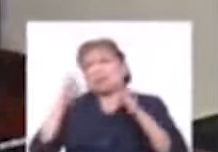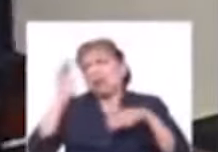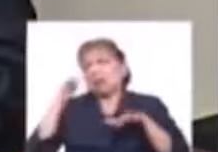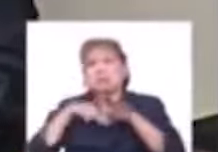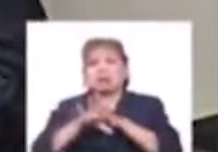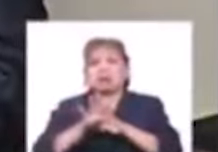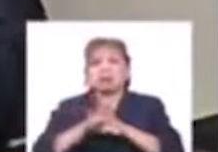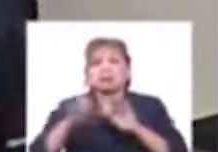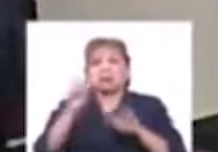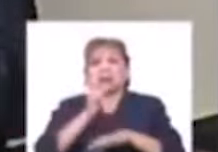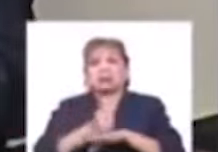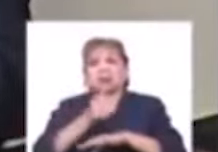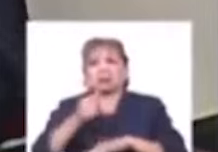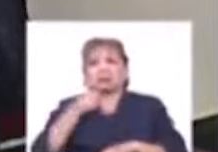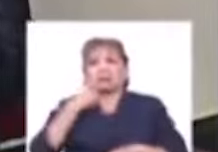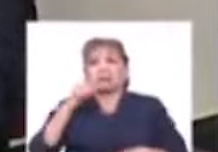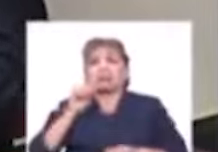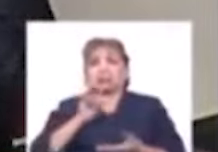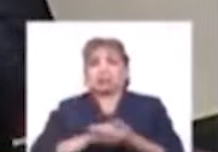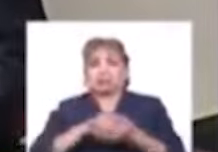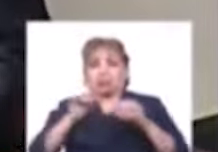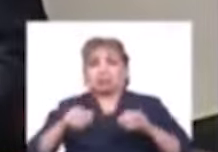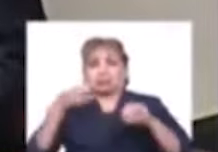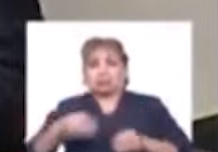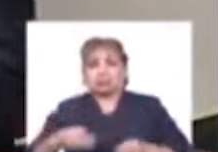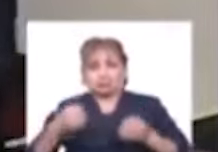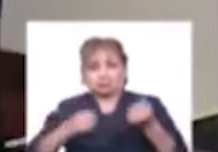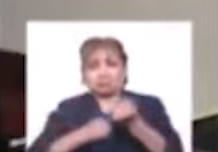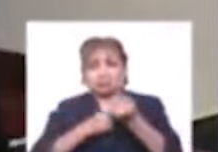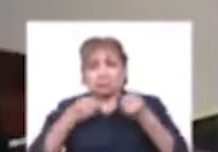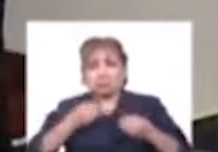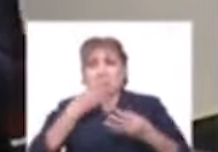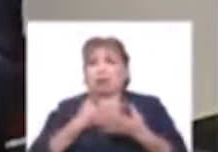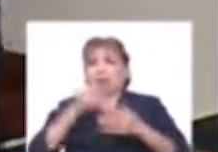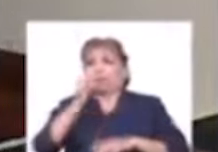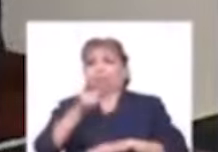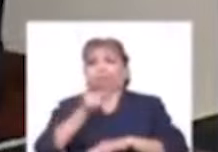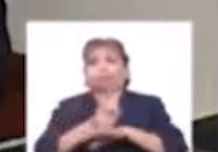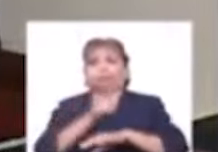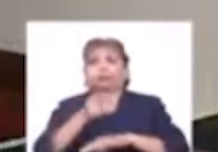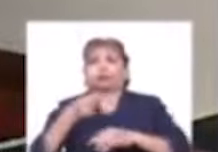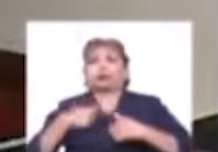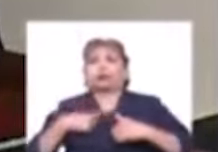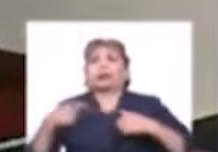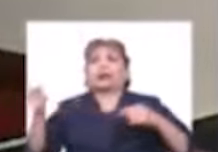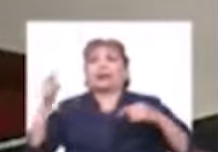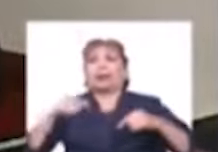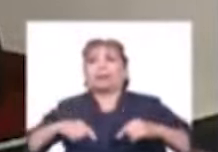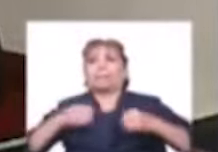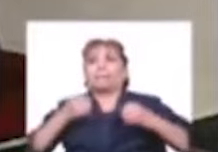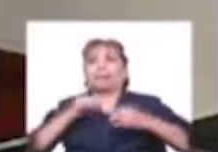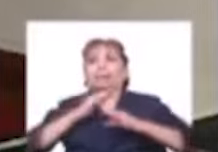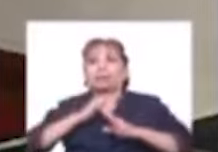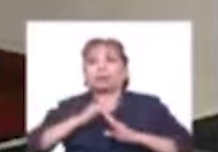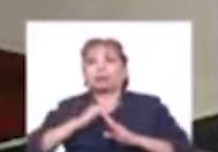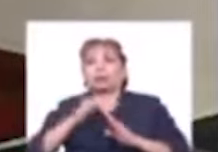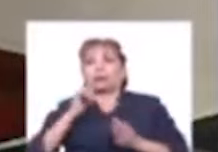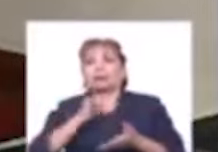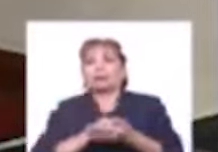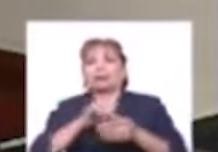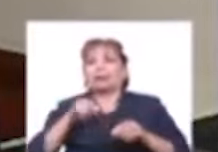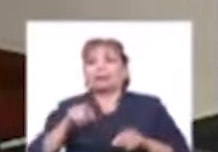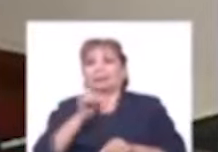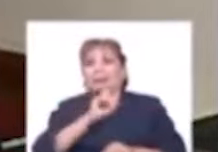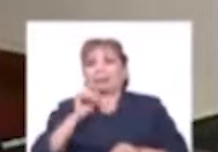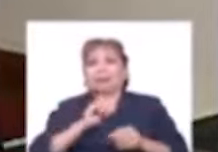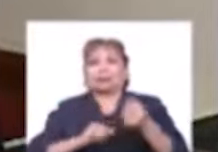y además lo sacan de la lista, le quitan un porcentaje por el servicio militar obligatorio,